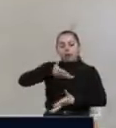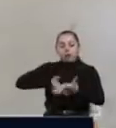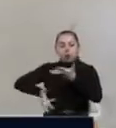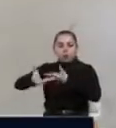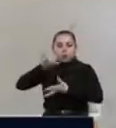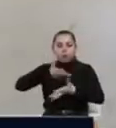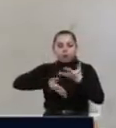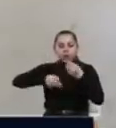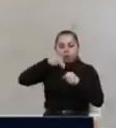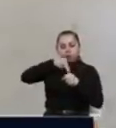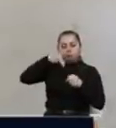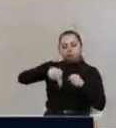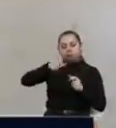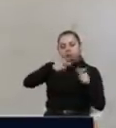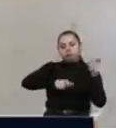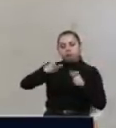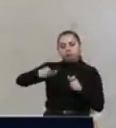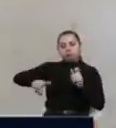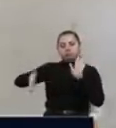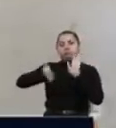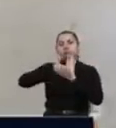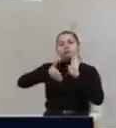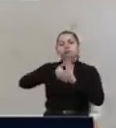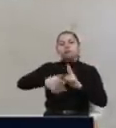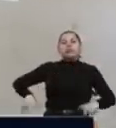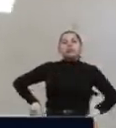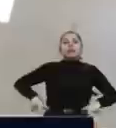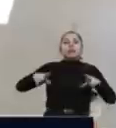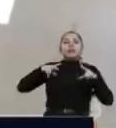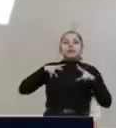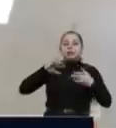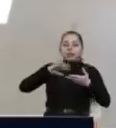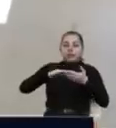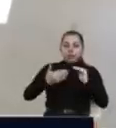ciudadana, garantías para la vida y la paz,